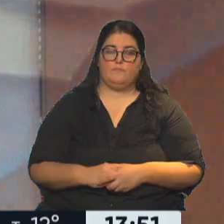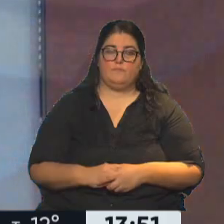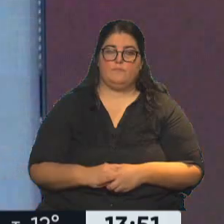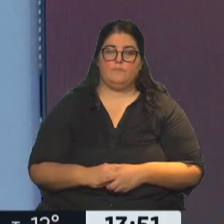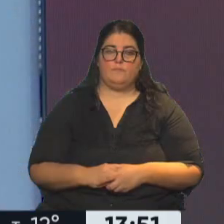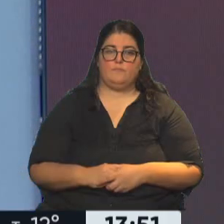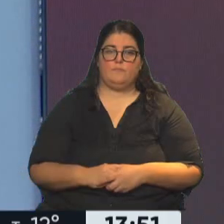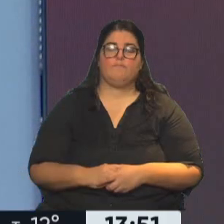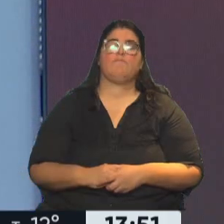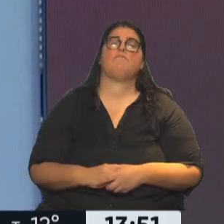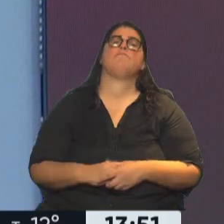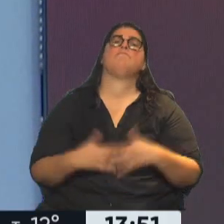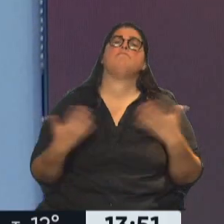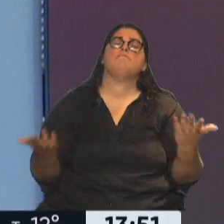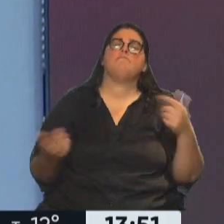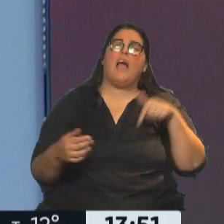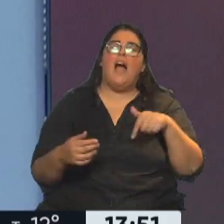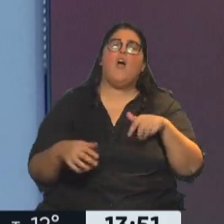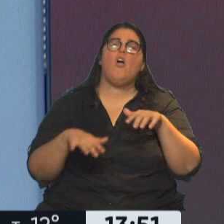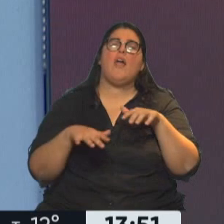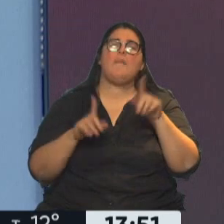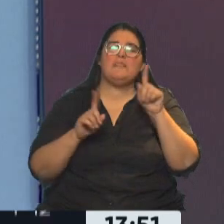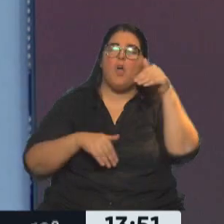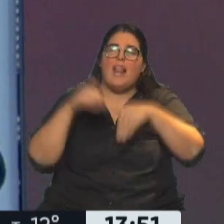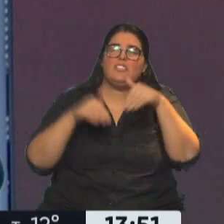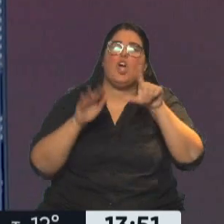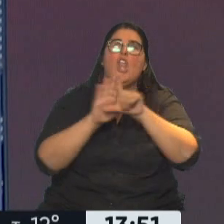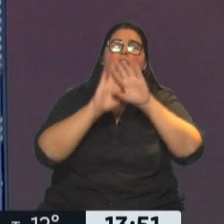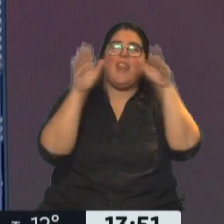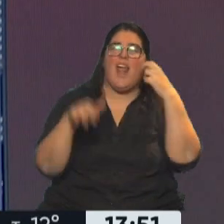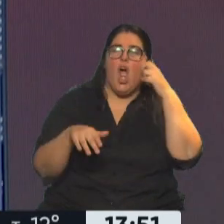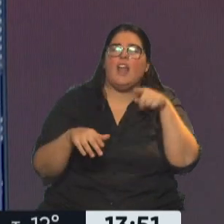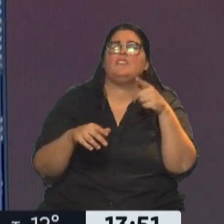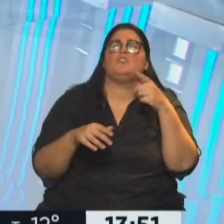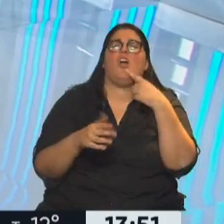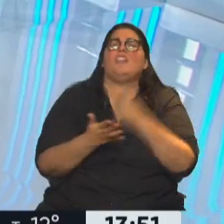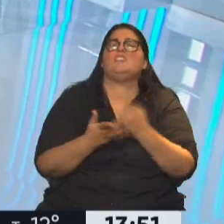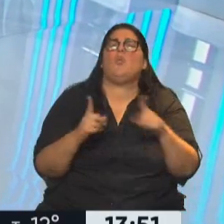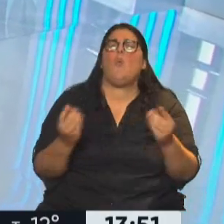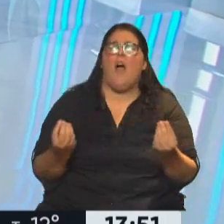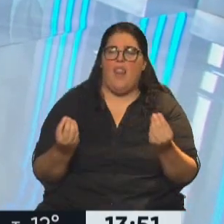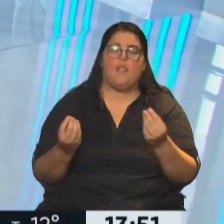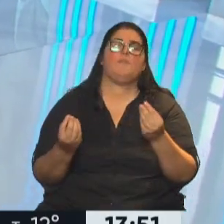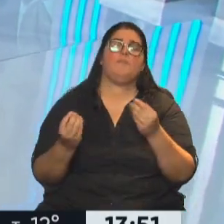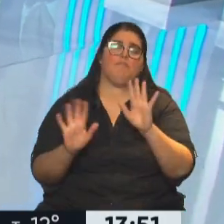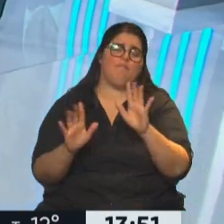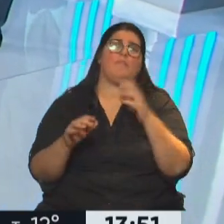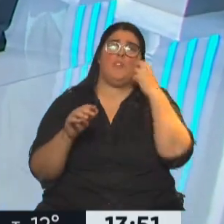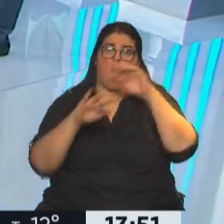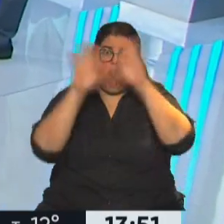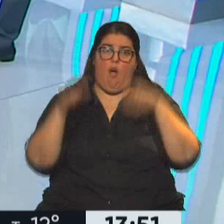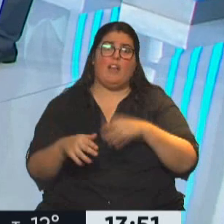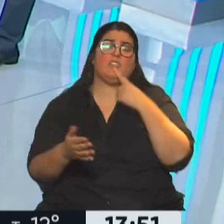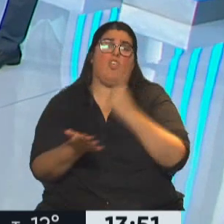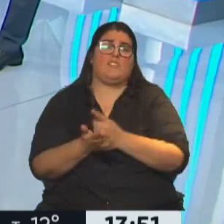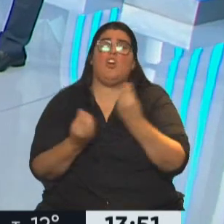¿Y qué se está definiendo en esta elección legislativa? De ver, Bueno, Pablo, es una elección legislativa que efectivamente